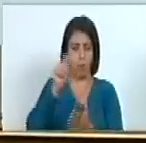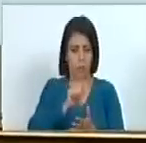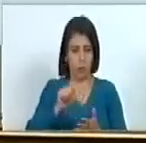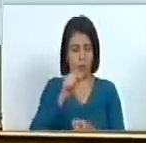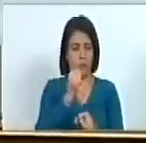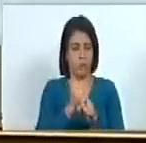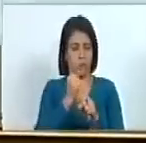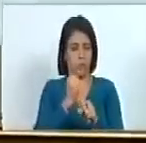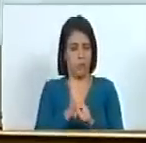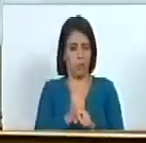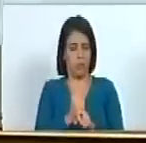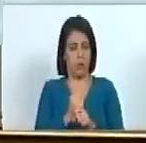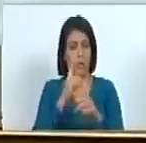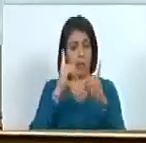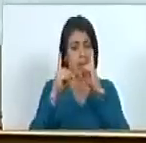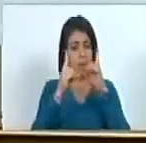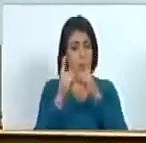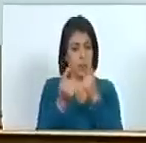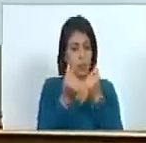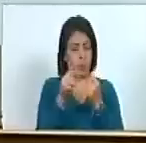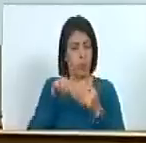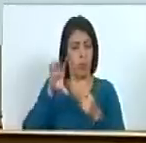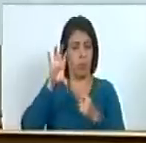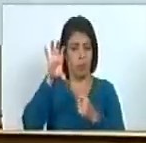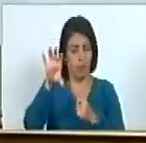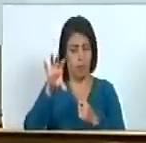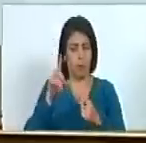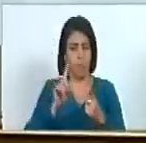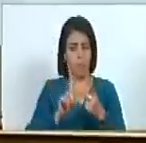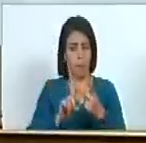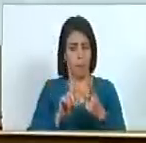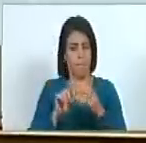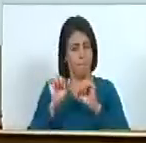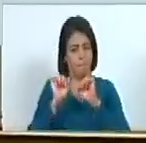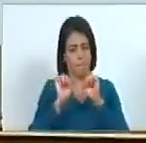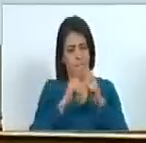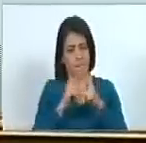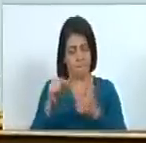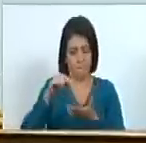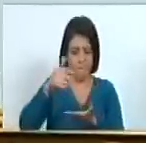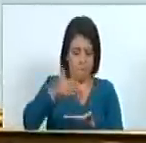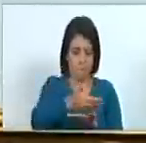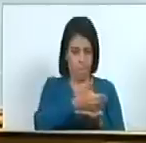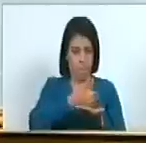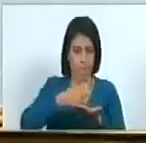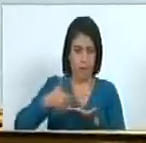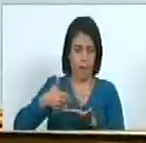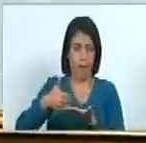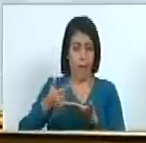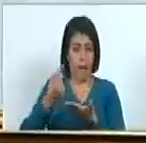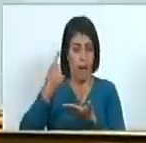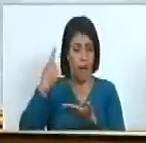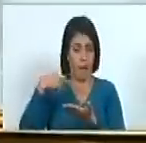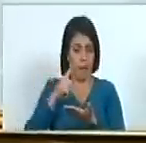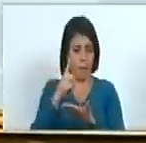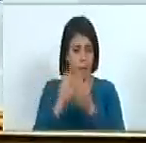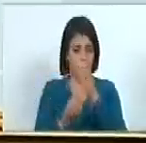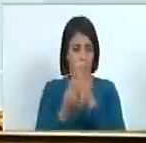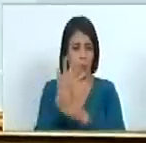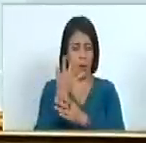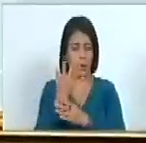trabajadores, pasa por el debate económico del país, pasa por revisar los ingresos del país. Y ayer, primero de